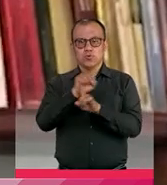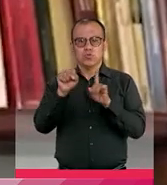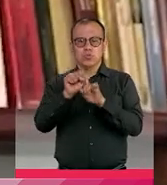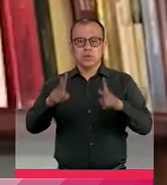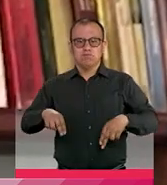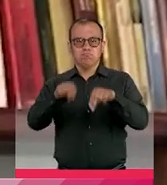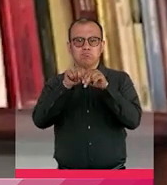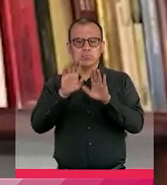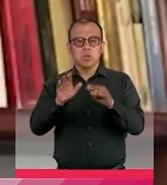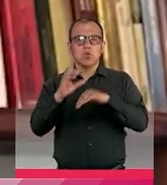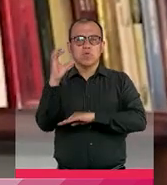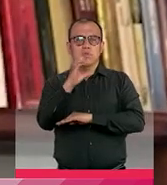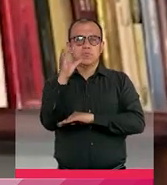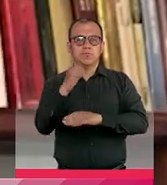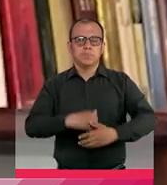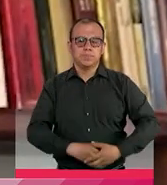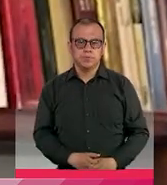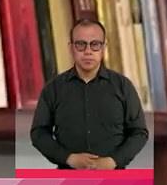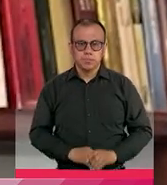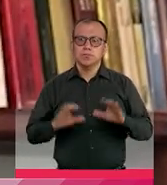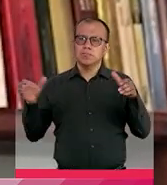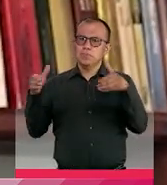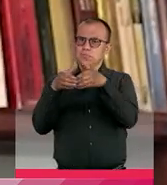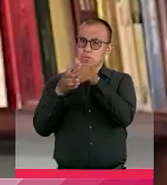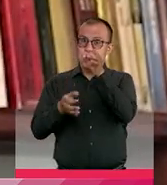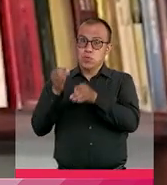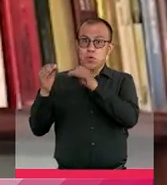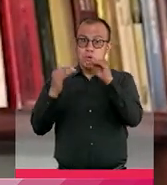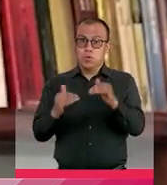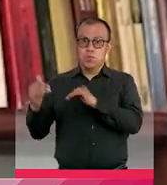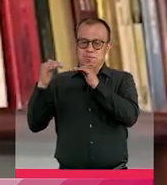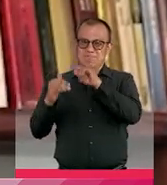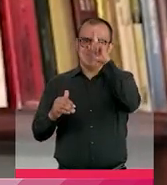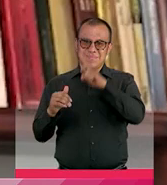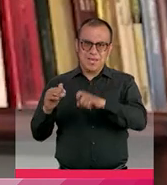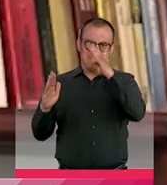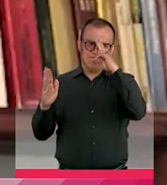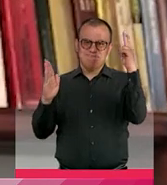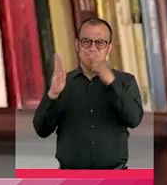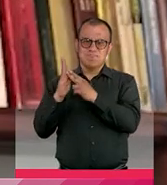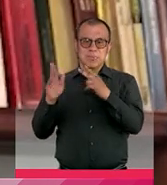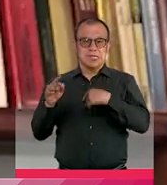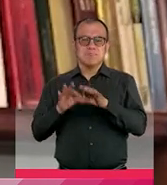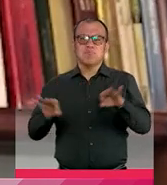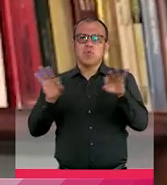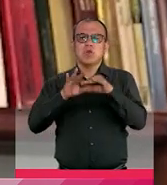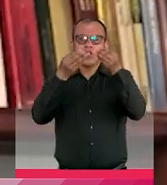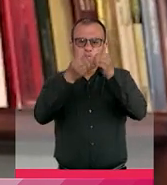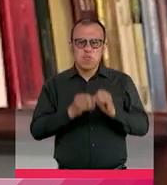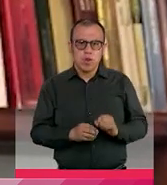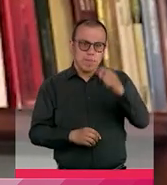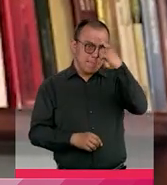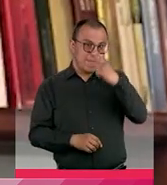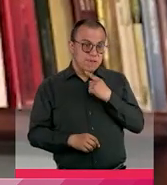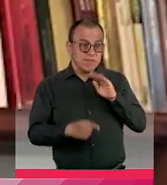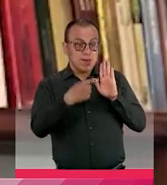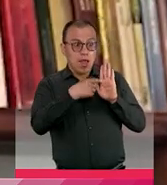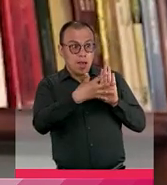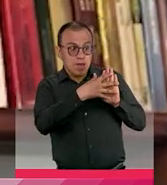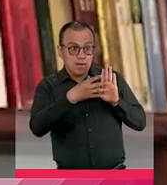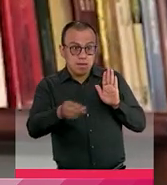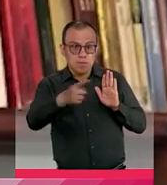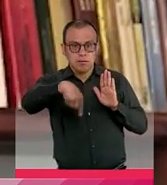fallos de los jueces y de las altas cortes hay que acatarlos en los primeros llamados a dar ejemplo son los demás